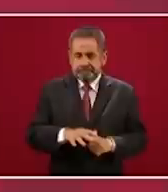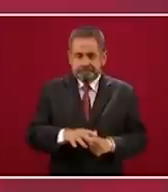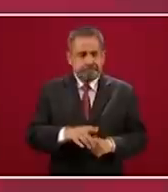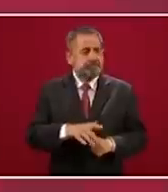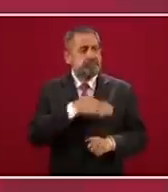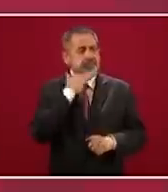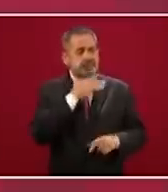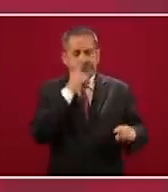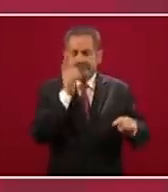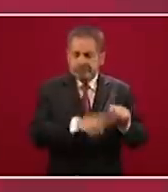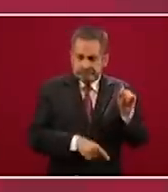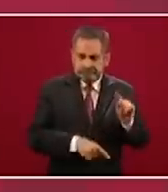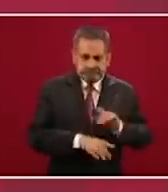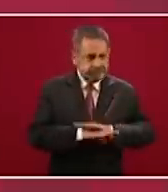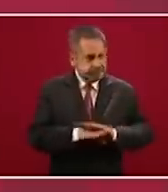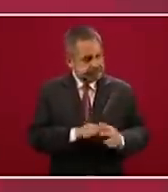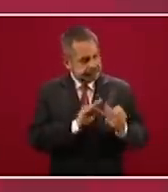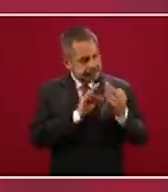a la corrupción.